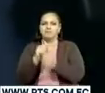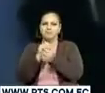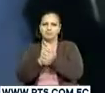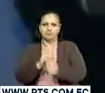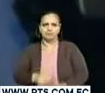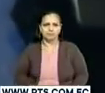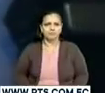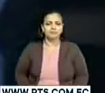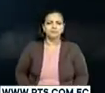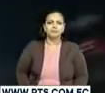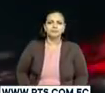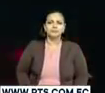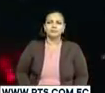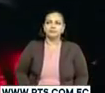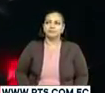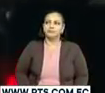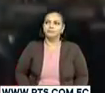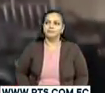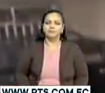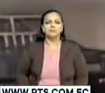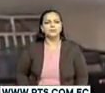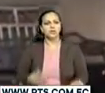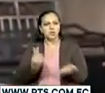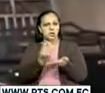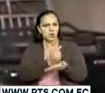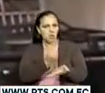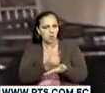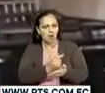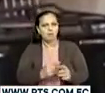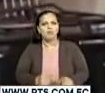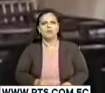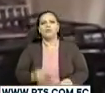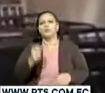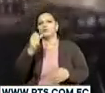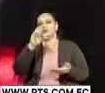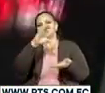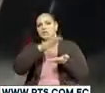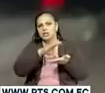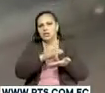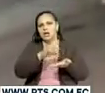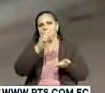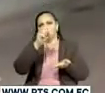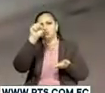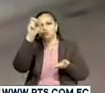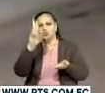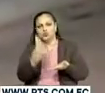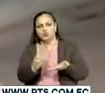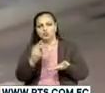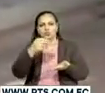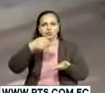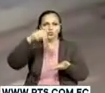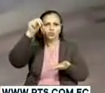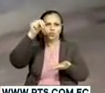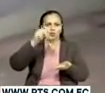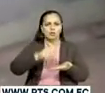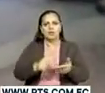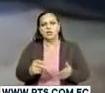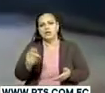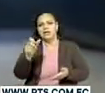se efectuaron en sectores como Guasmo Central, Guasmo Sur y Guasmo Norte, Los Esteros,